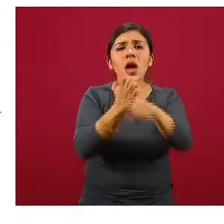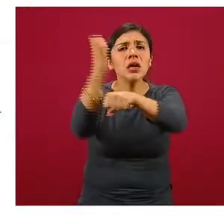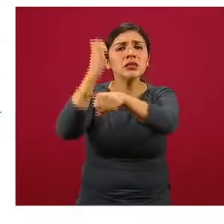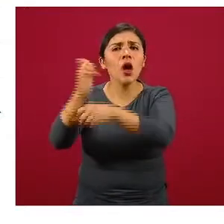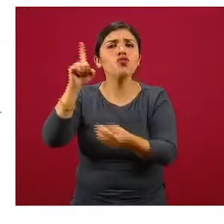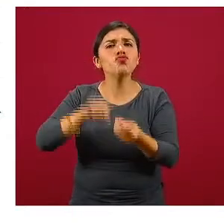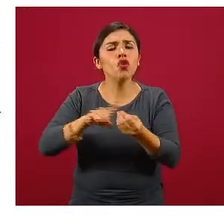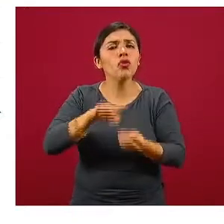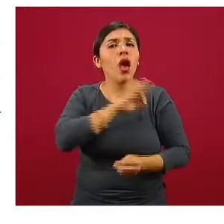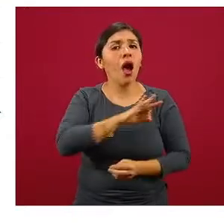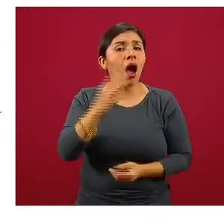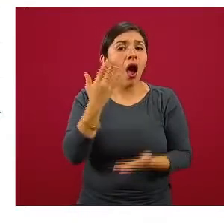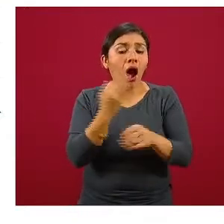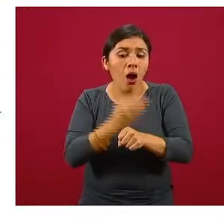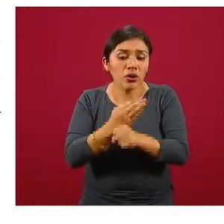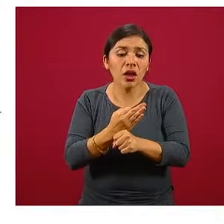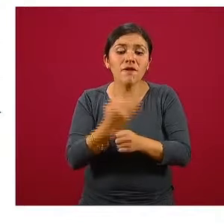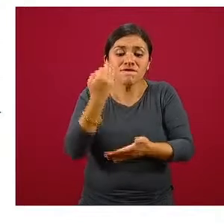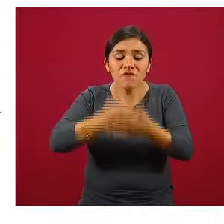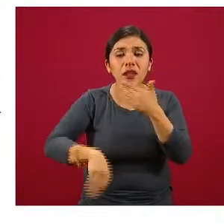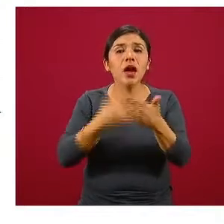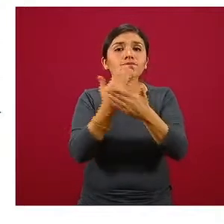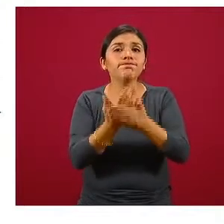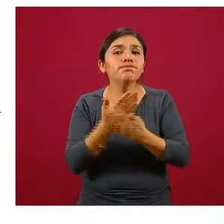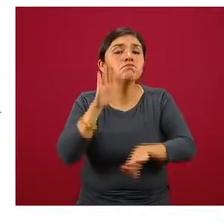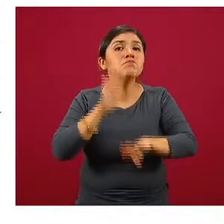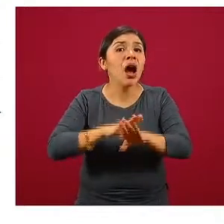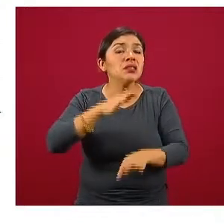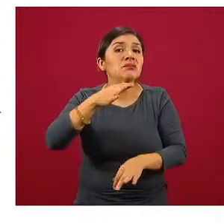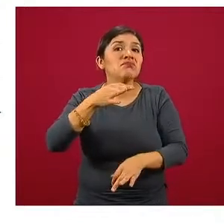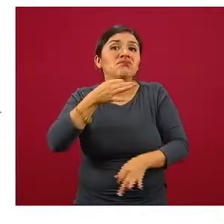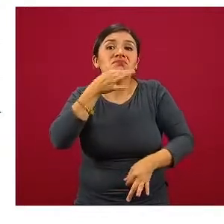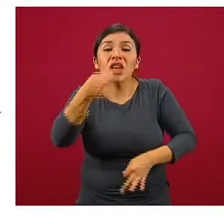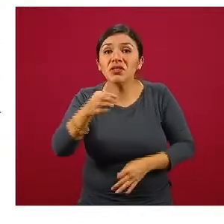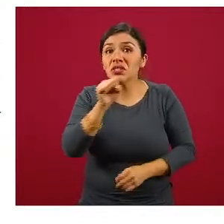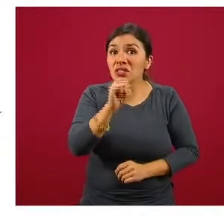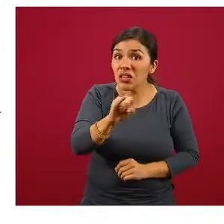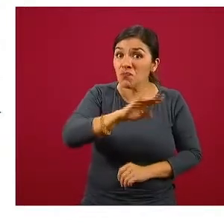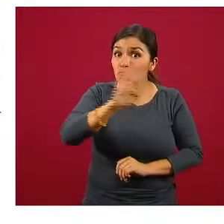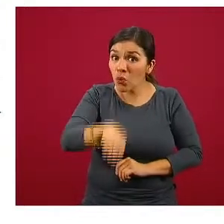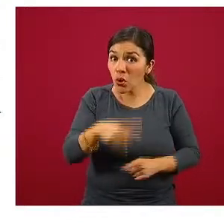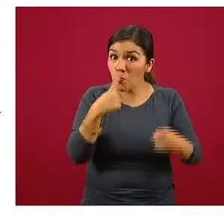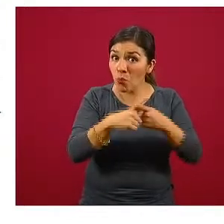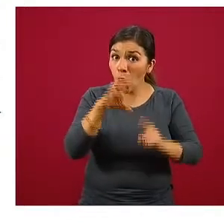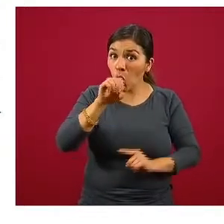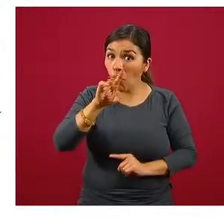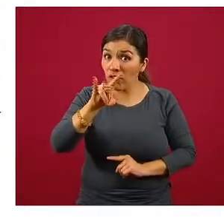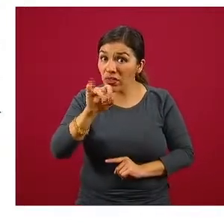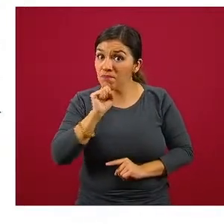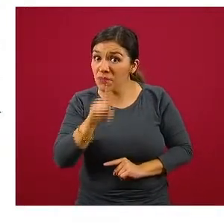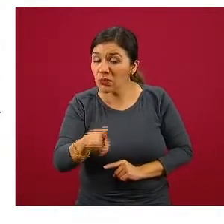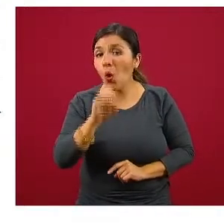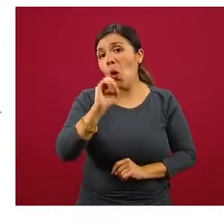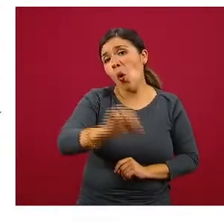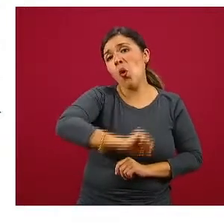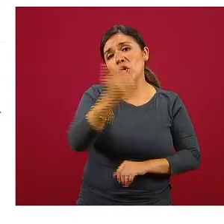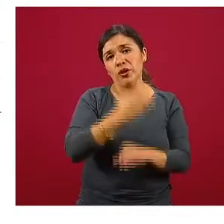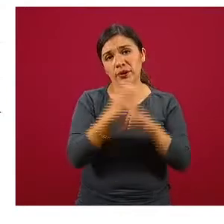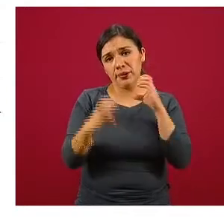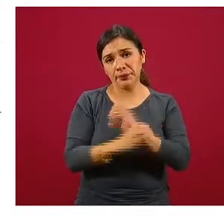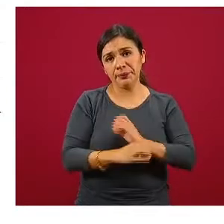podemos todavía esperar en los siguientes días más confirmación de defunciones asociadas a